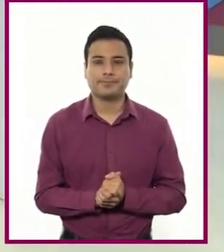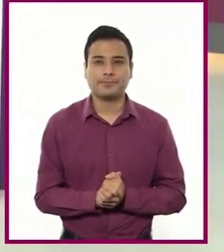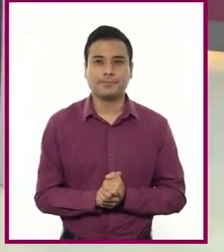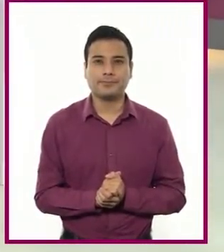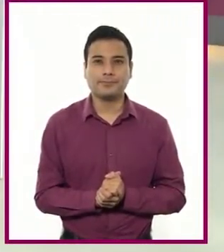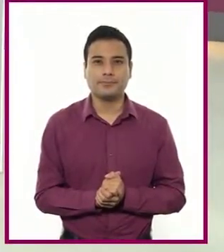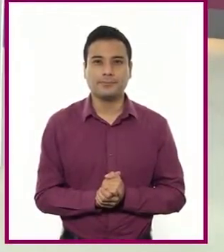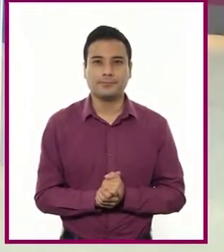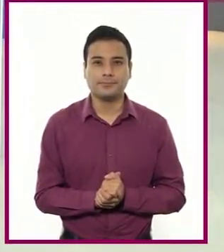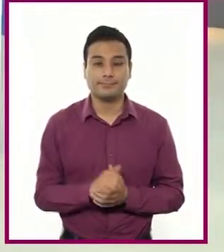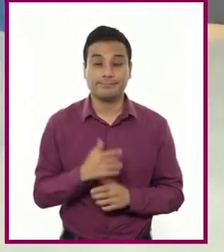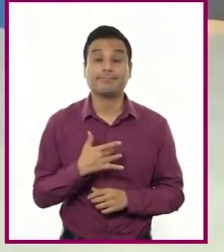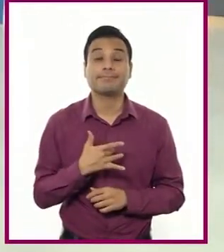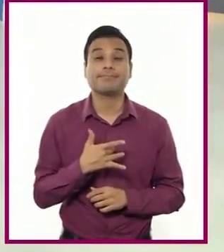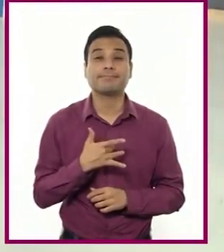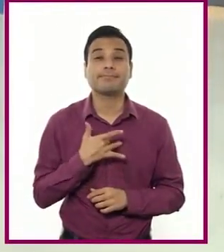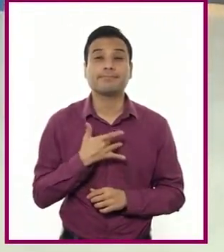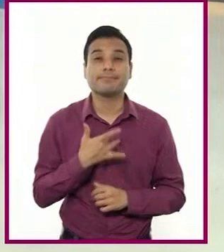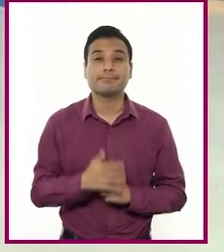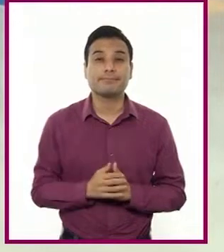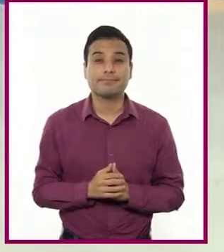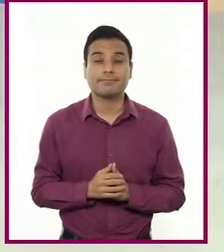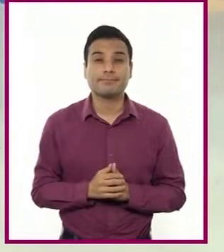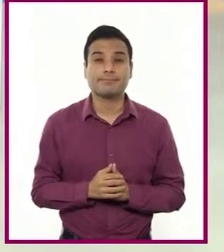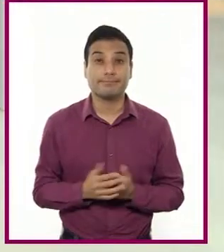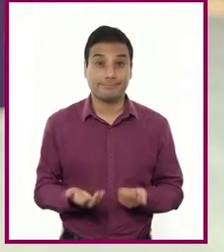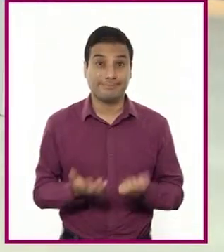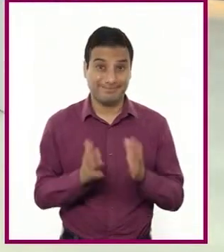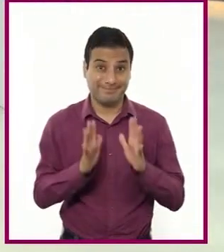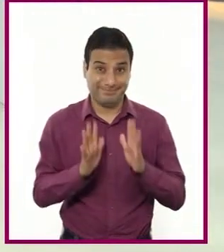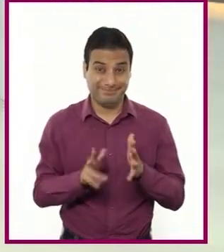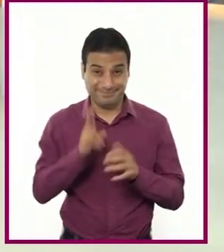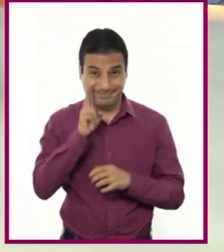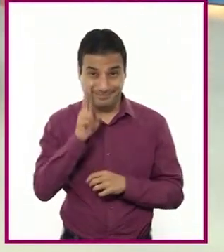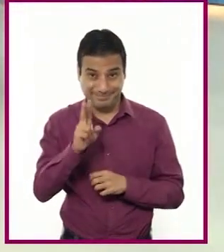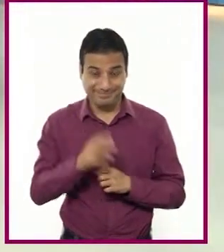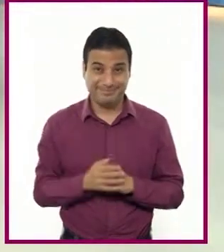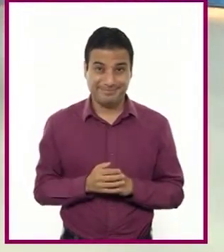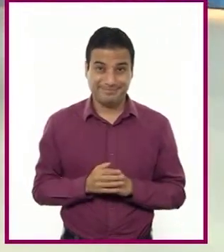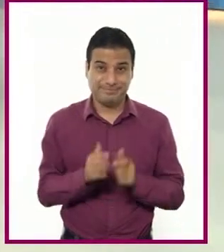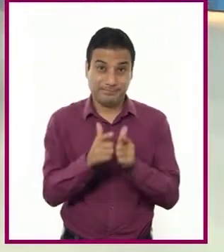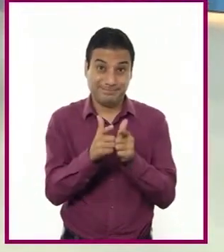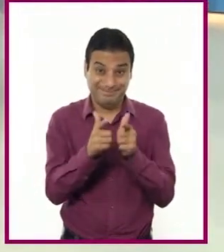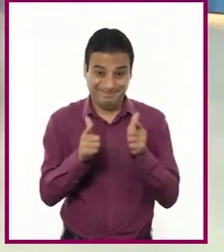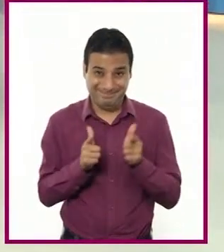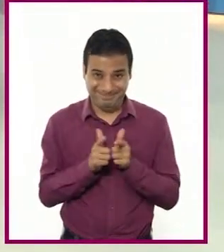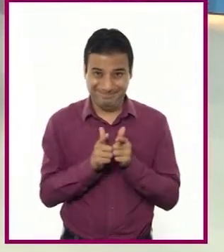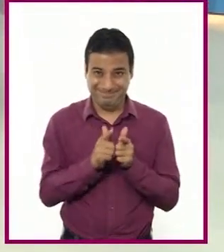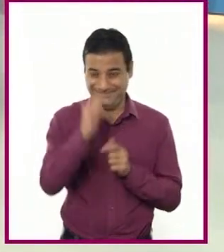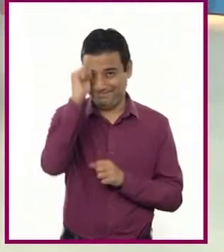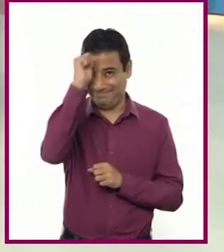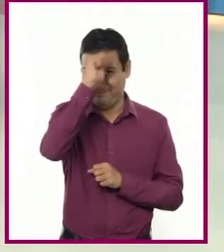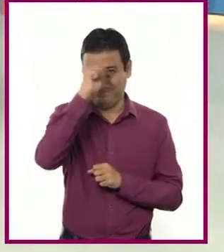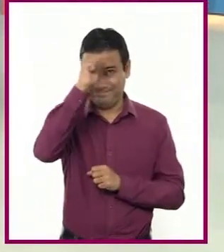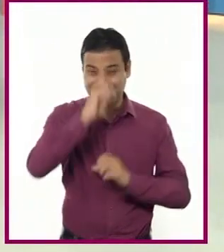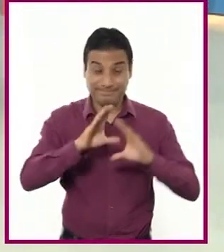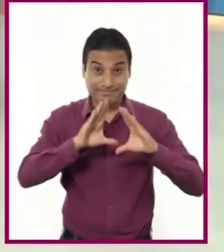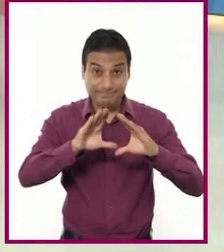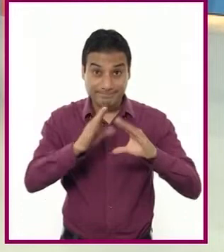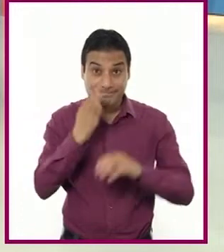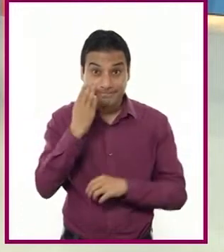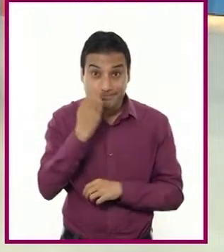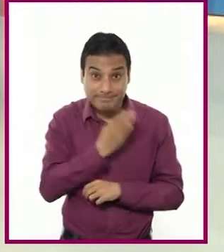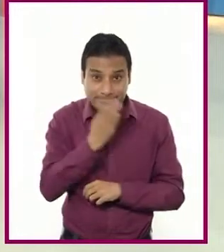¿Qué les pareció el texto? Como pudieron escuchar, la labor evangelizadora y educativa de las órdenes mendicantes fue